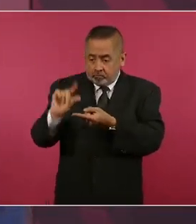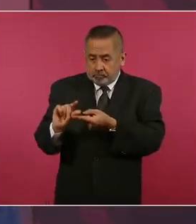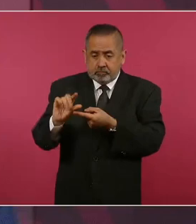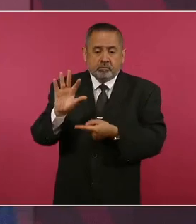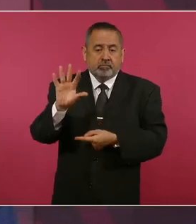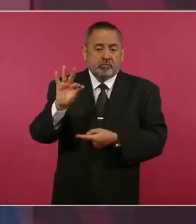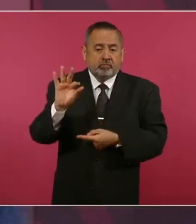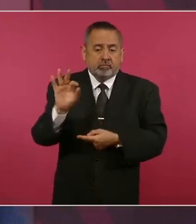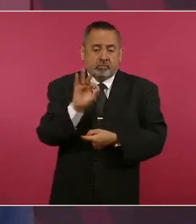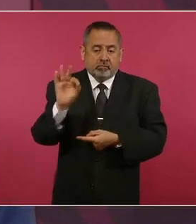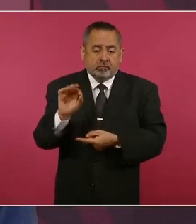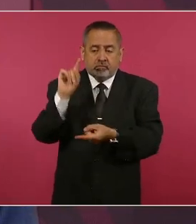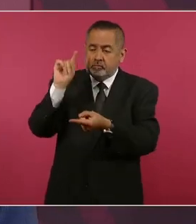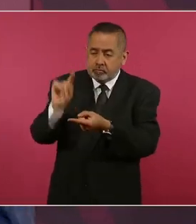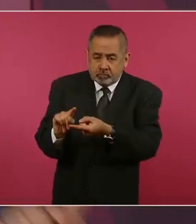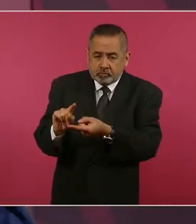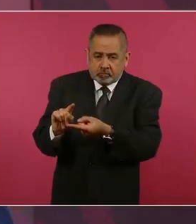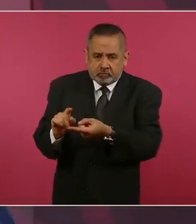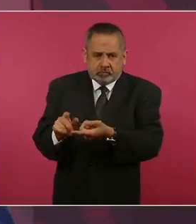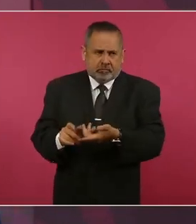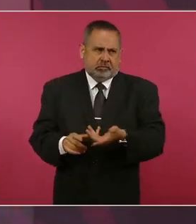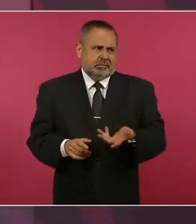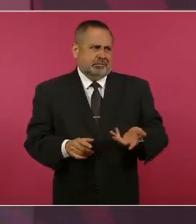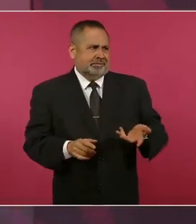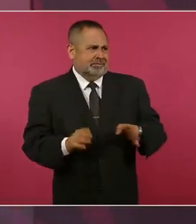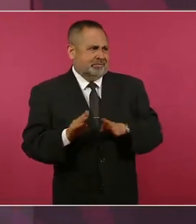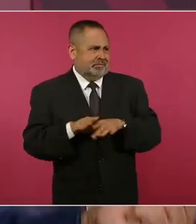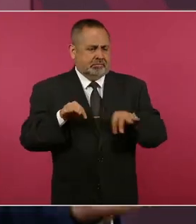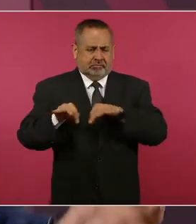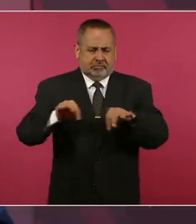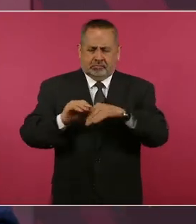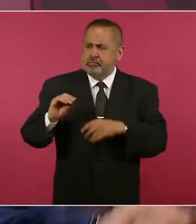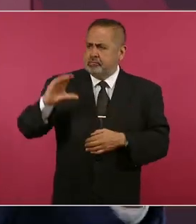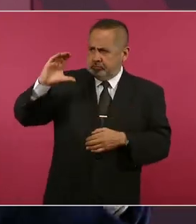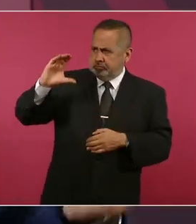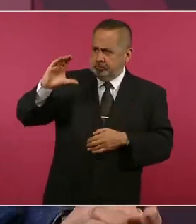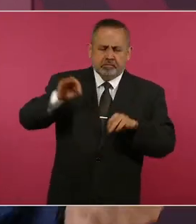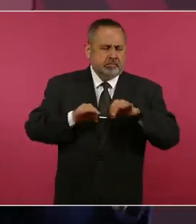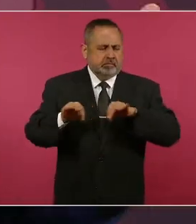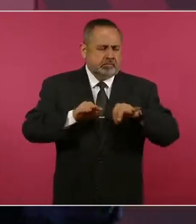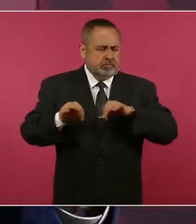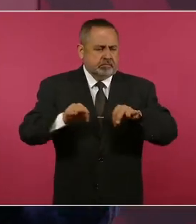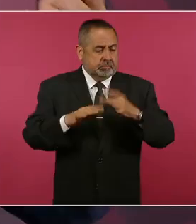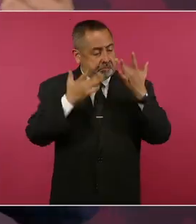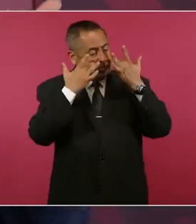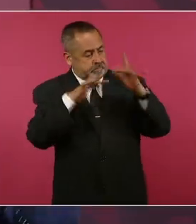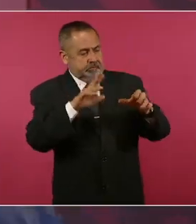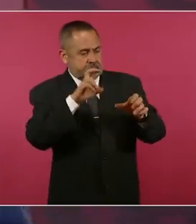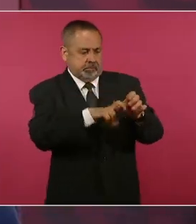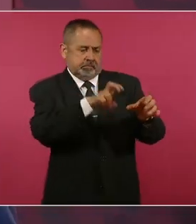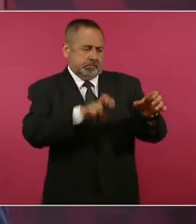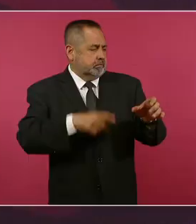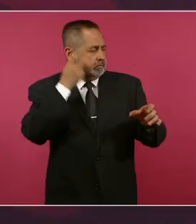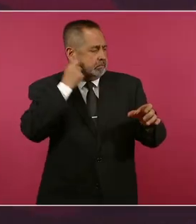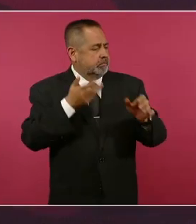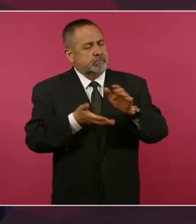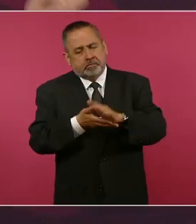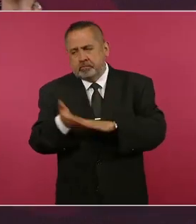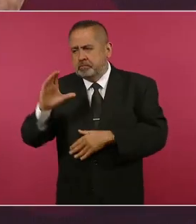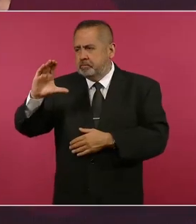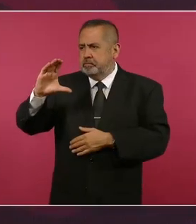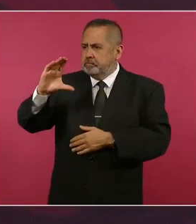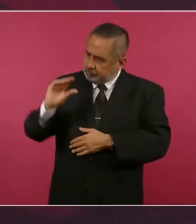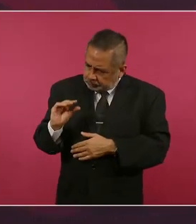o menos. Entonces, ya empezamos a corregir eso,